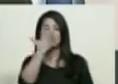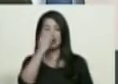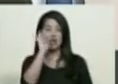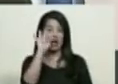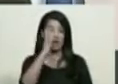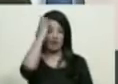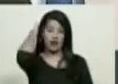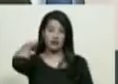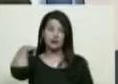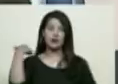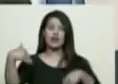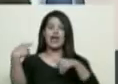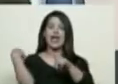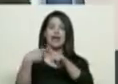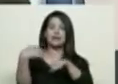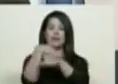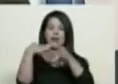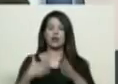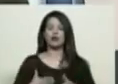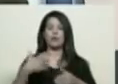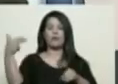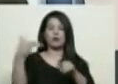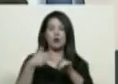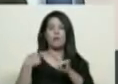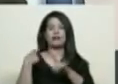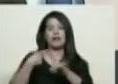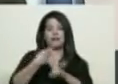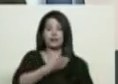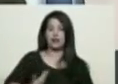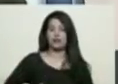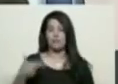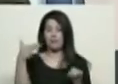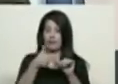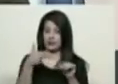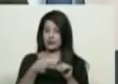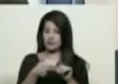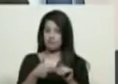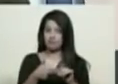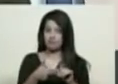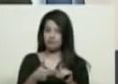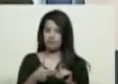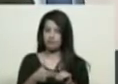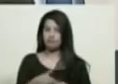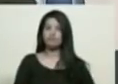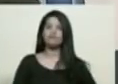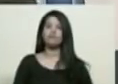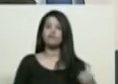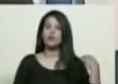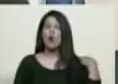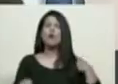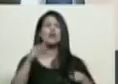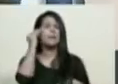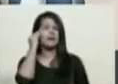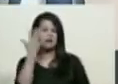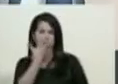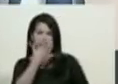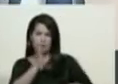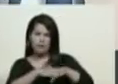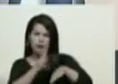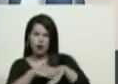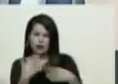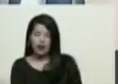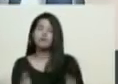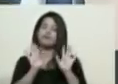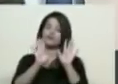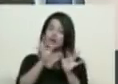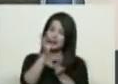el ministro de petróleo y el presidente de pedevesa o te dirán por qué bueno